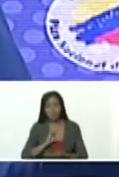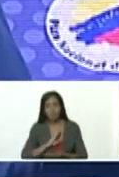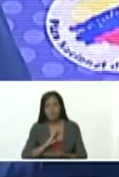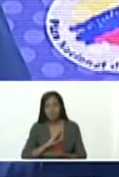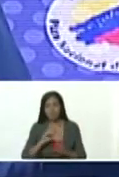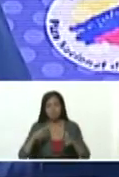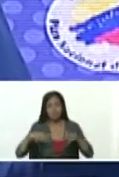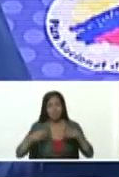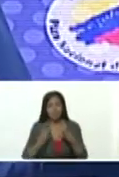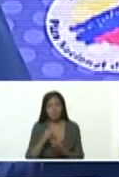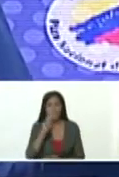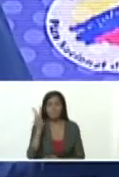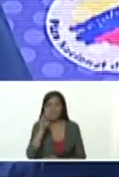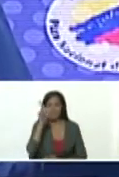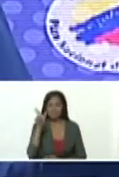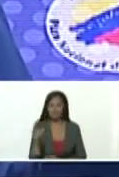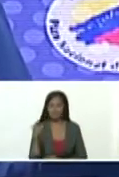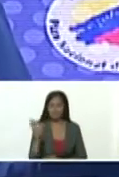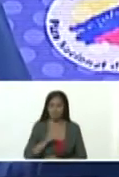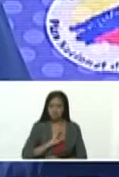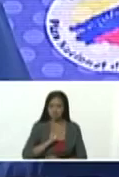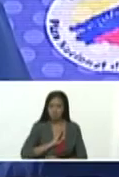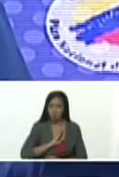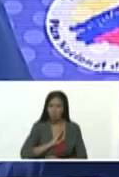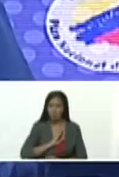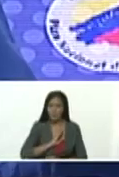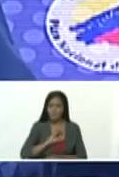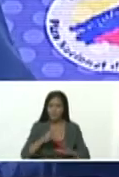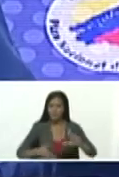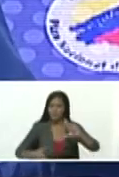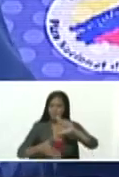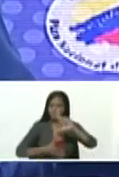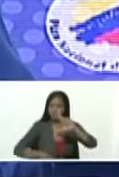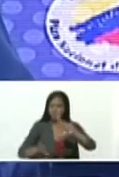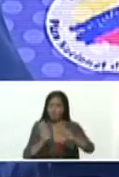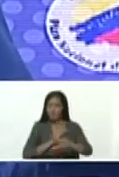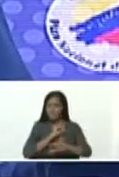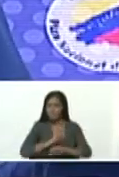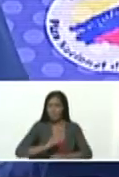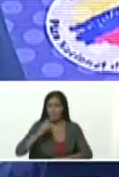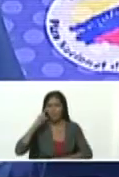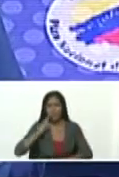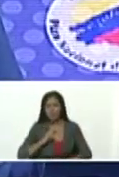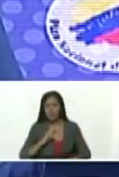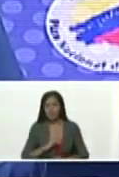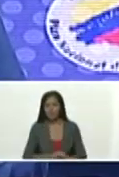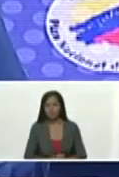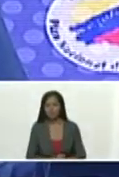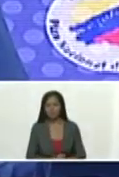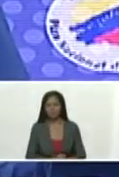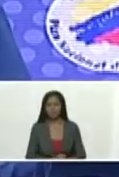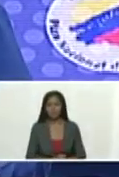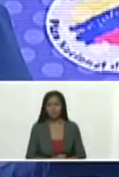la nueva venezolanidad, del latinoamericanismo bolivariano.